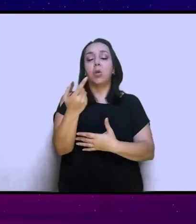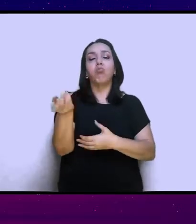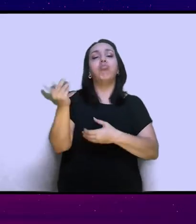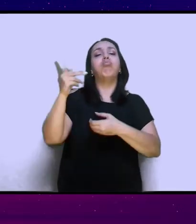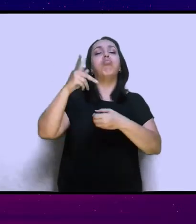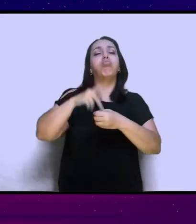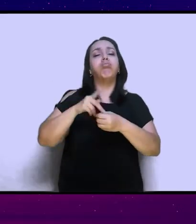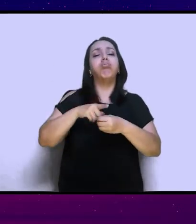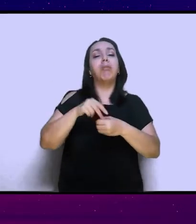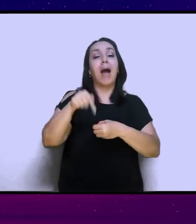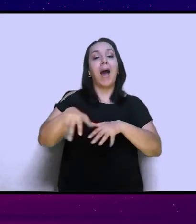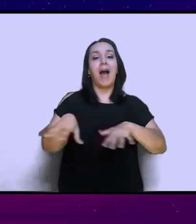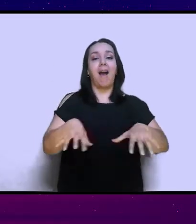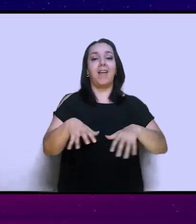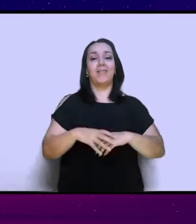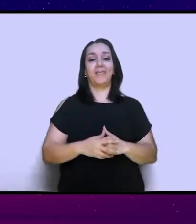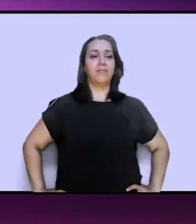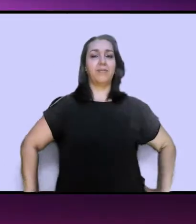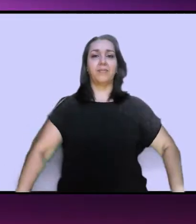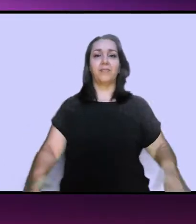este evento. Que lo disfruten.